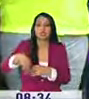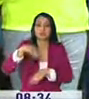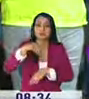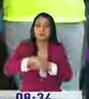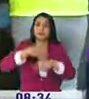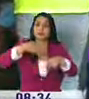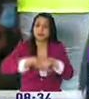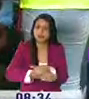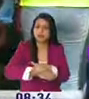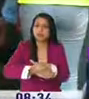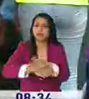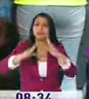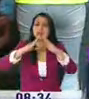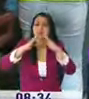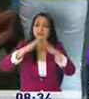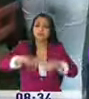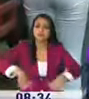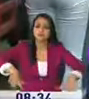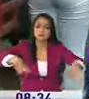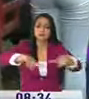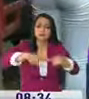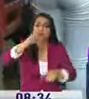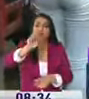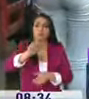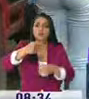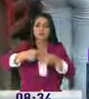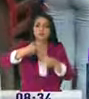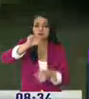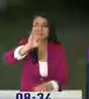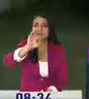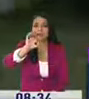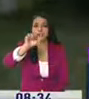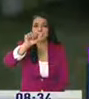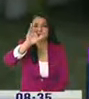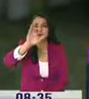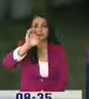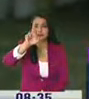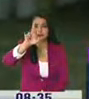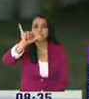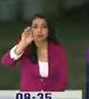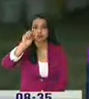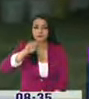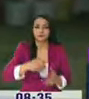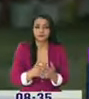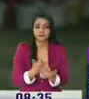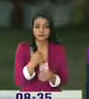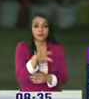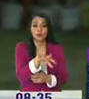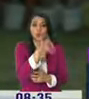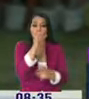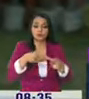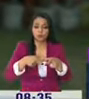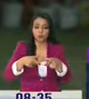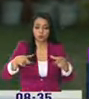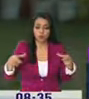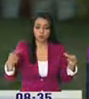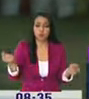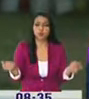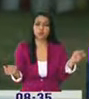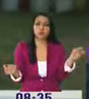allanaron este inmueble en el sector del Beaterio al sur de la capital. Hemos encontrado a un vehículo tipo tanquero que se encontraba